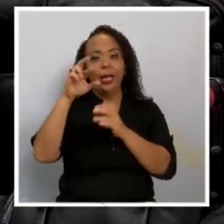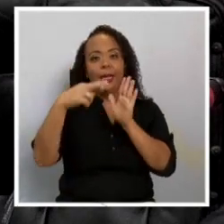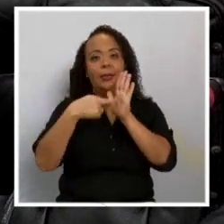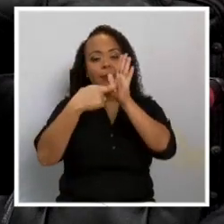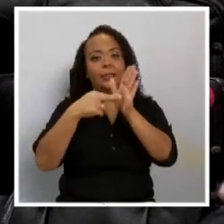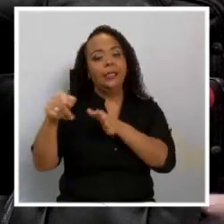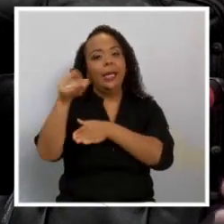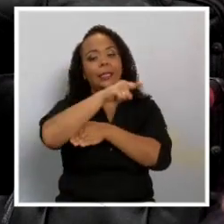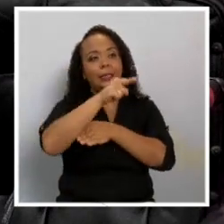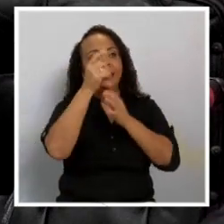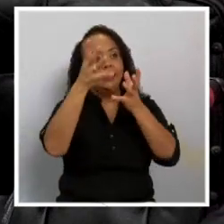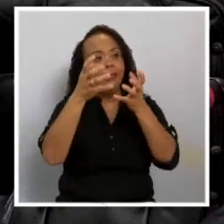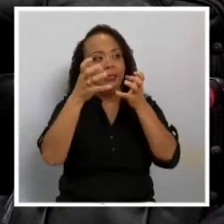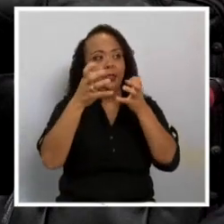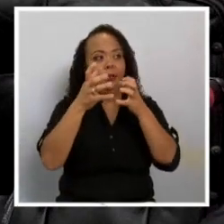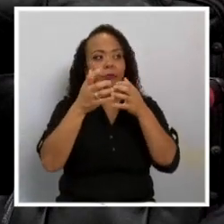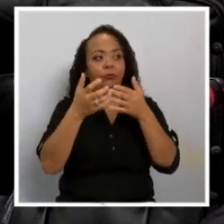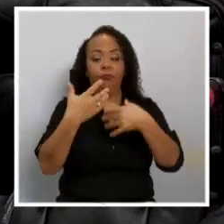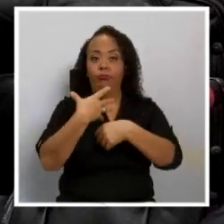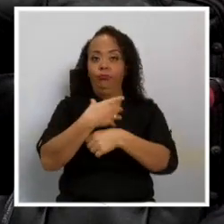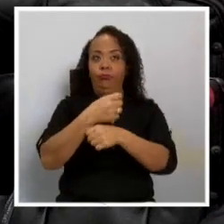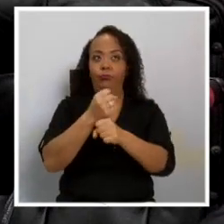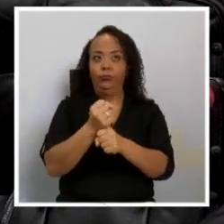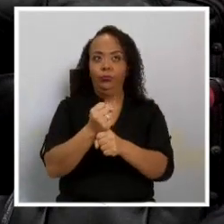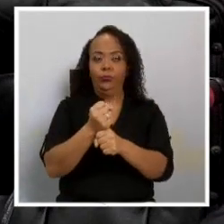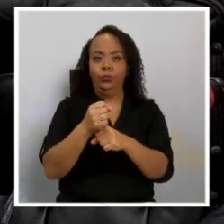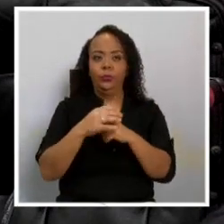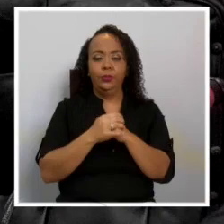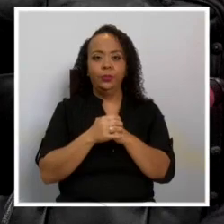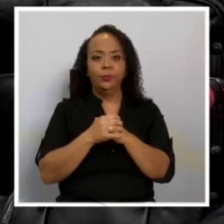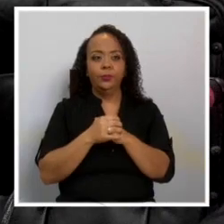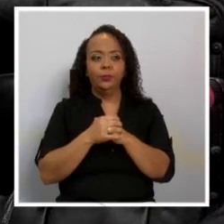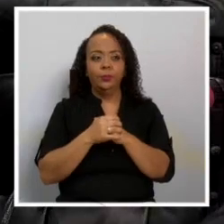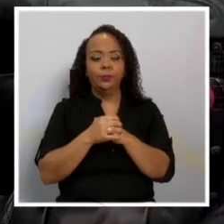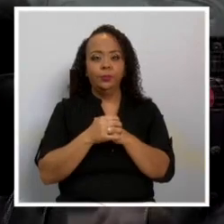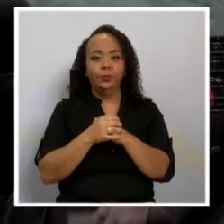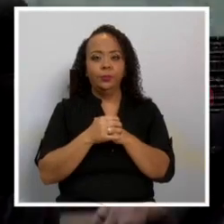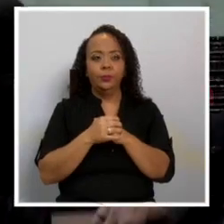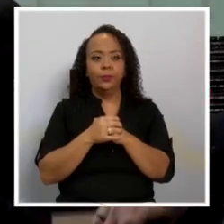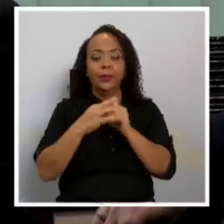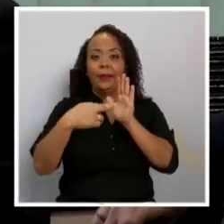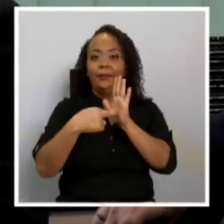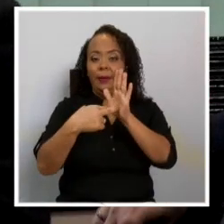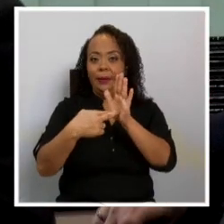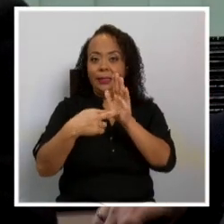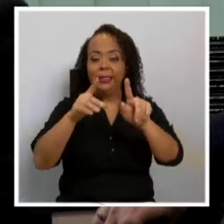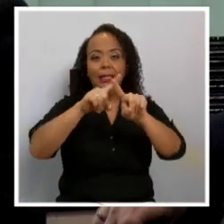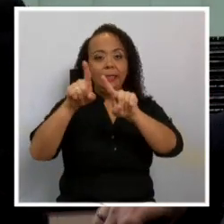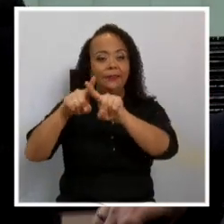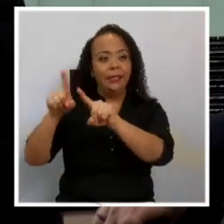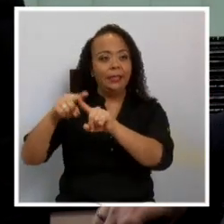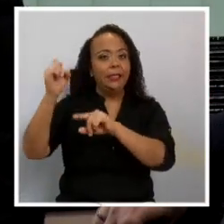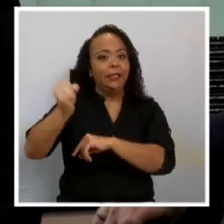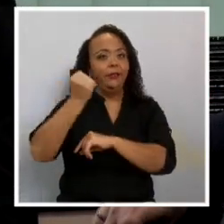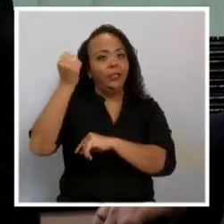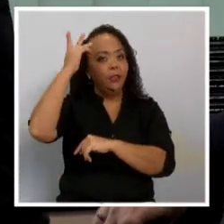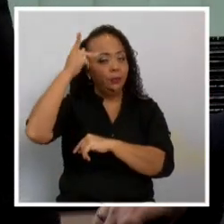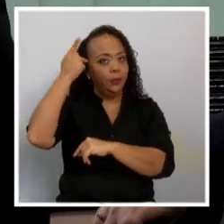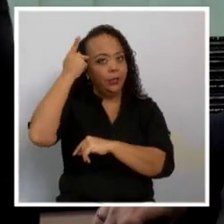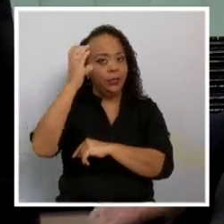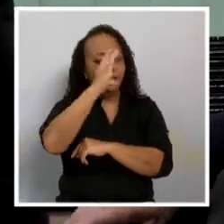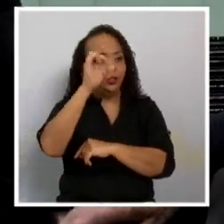esas intenciones de conformar un directorio que represente las distintas fuerzas políticas que